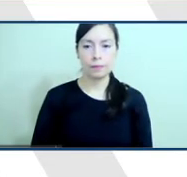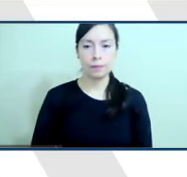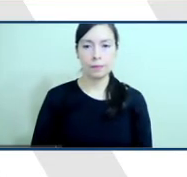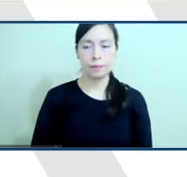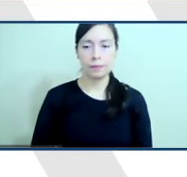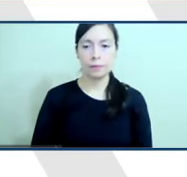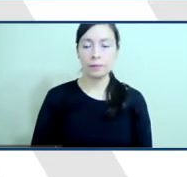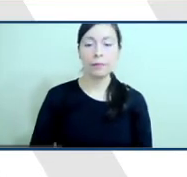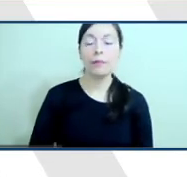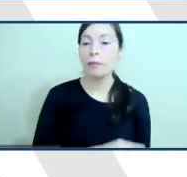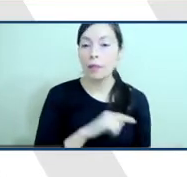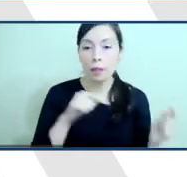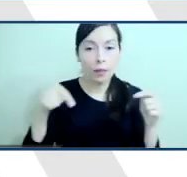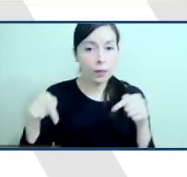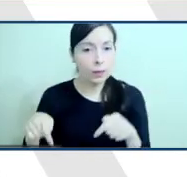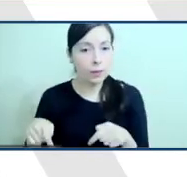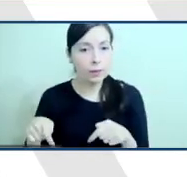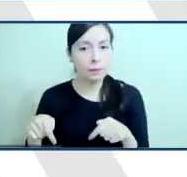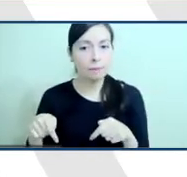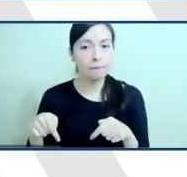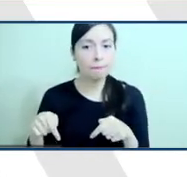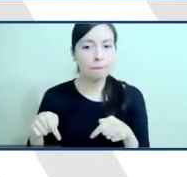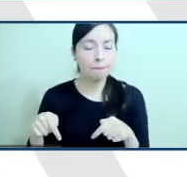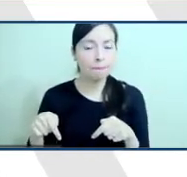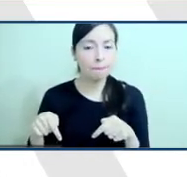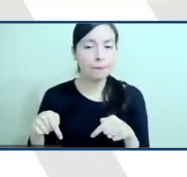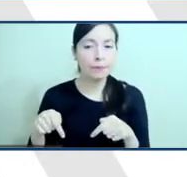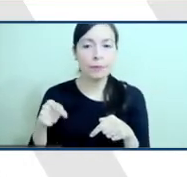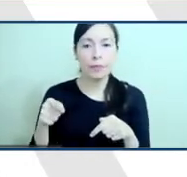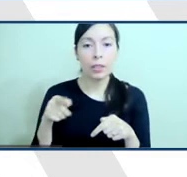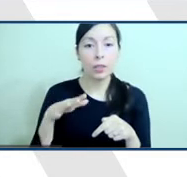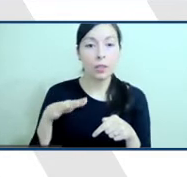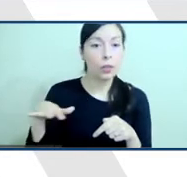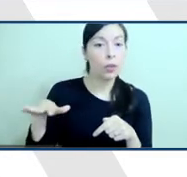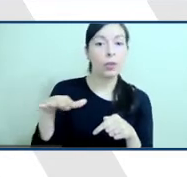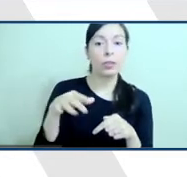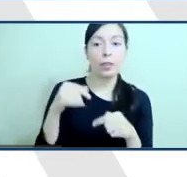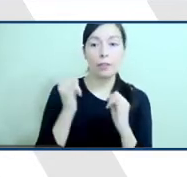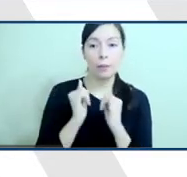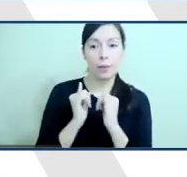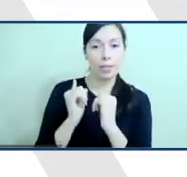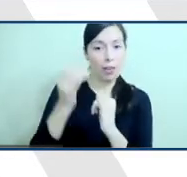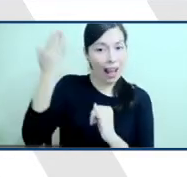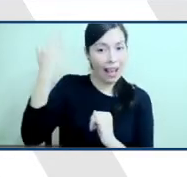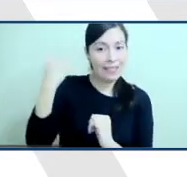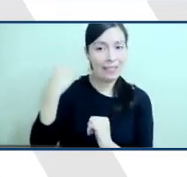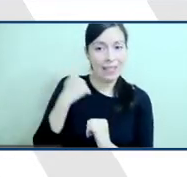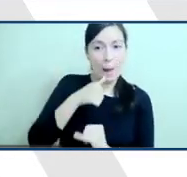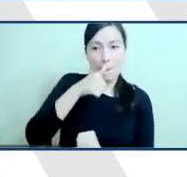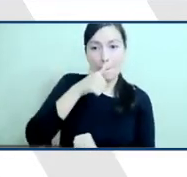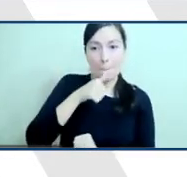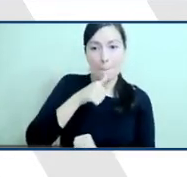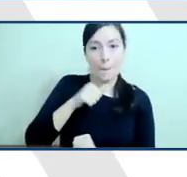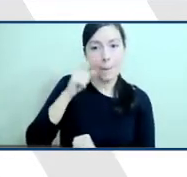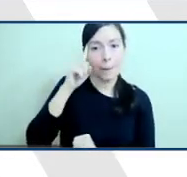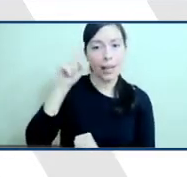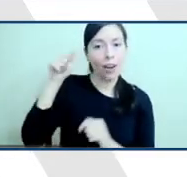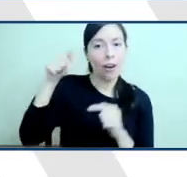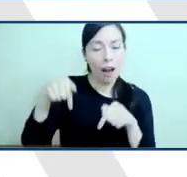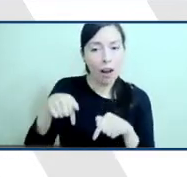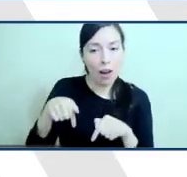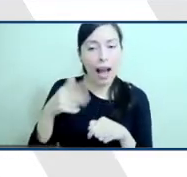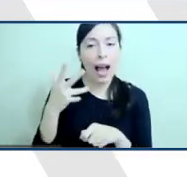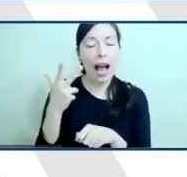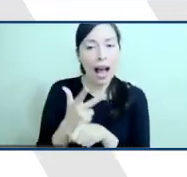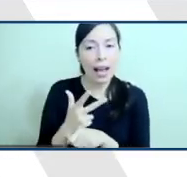Hoy en día, a pesar de que todo esto era extremadamente confidencial en ese momento, es posible ir a los archivos militares de